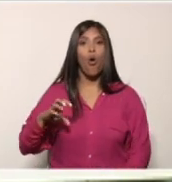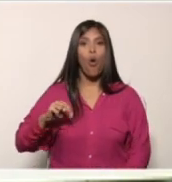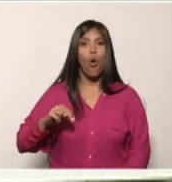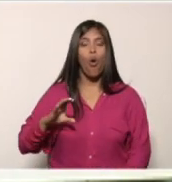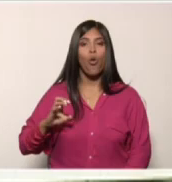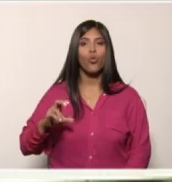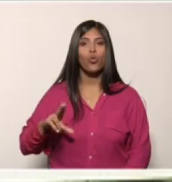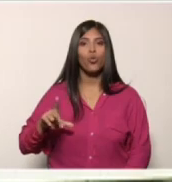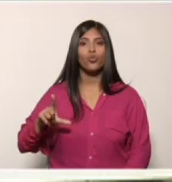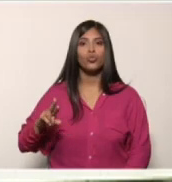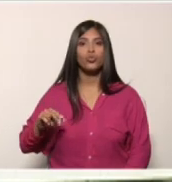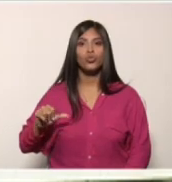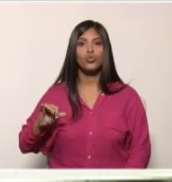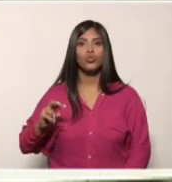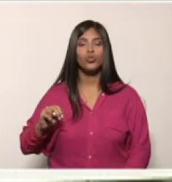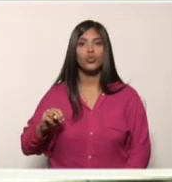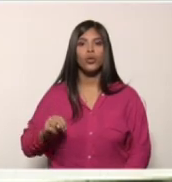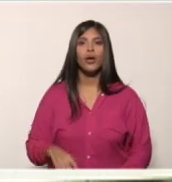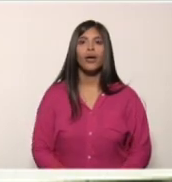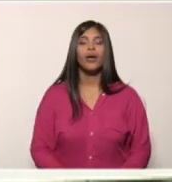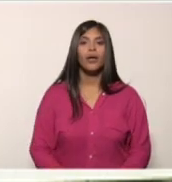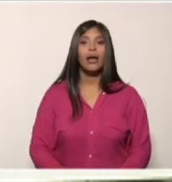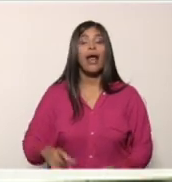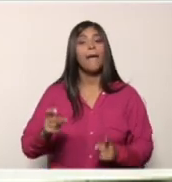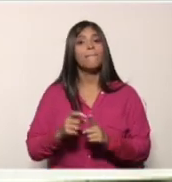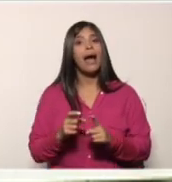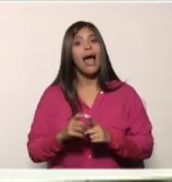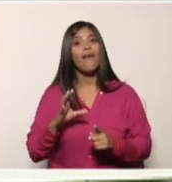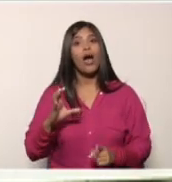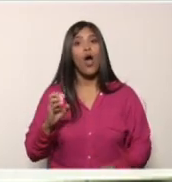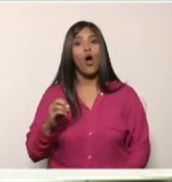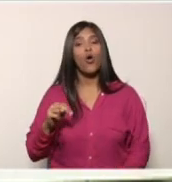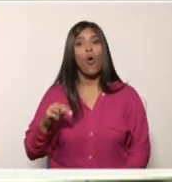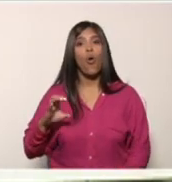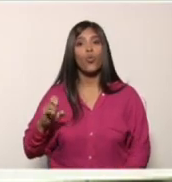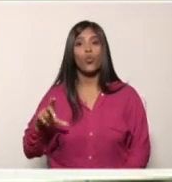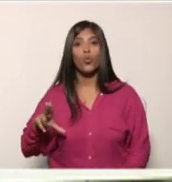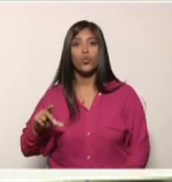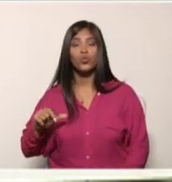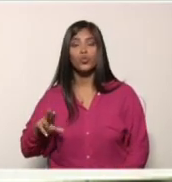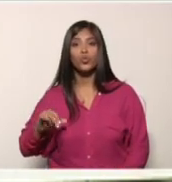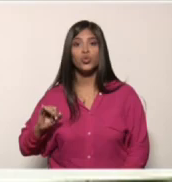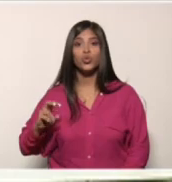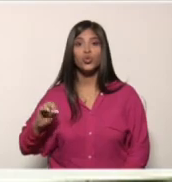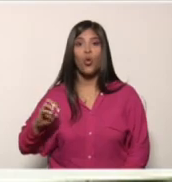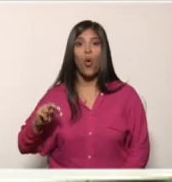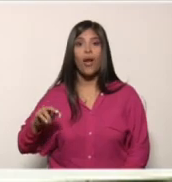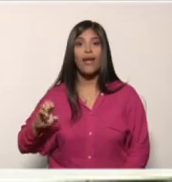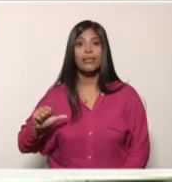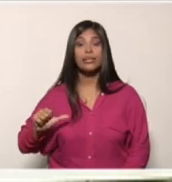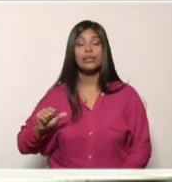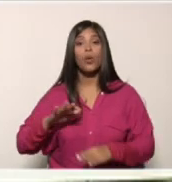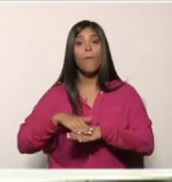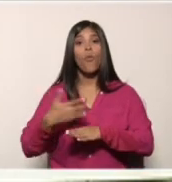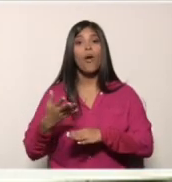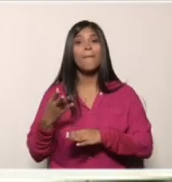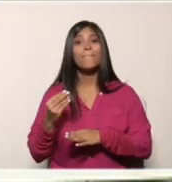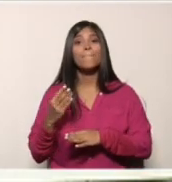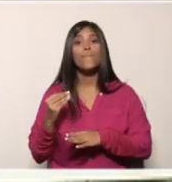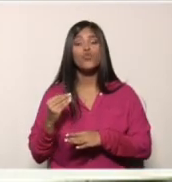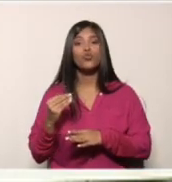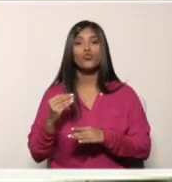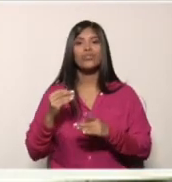es conclusión, pero debería ser la palabra conclusiones, porque son varios aspectos que uno coloca al finalizar en